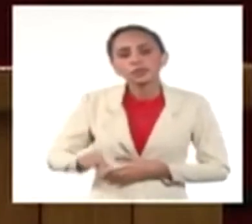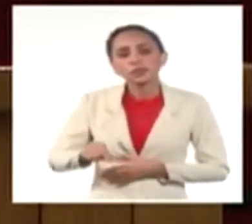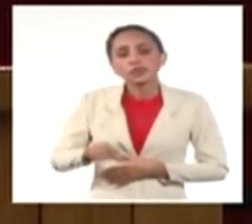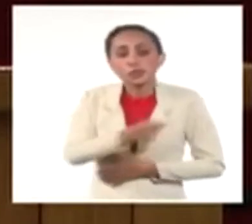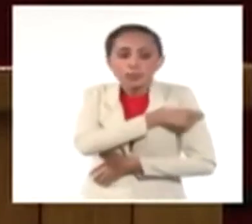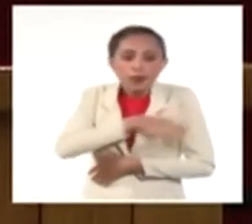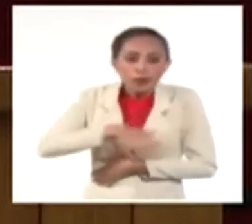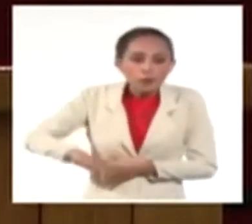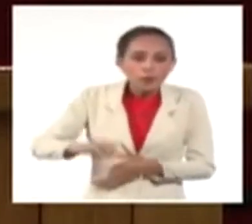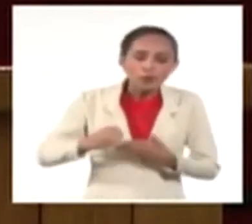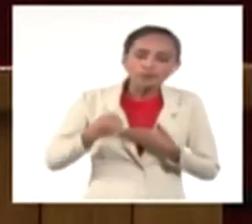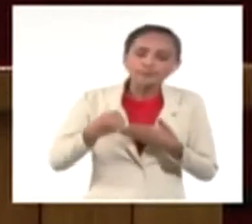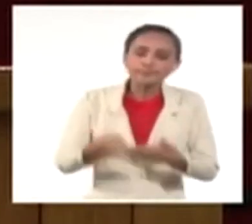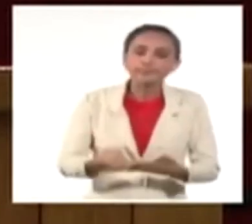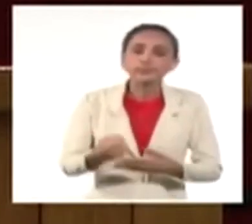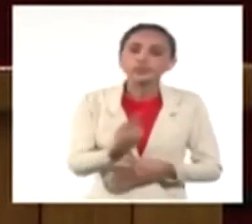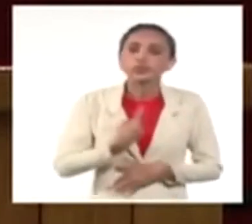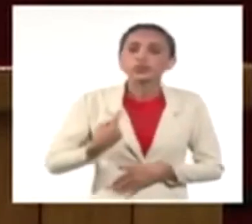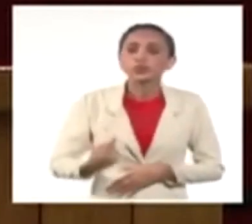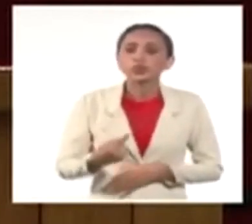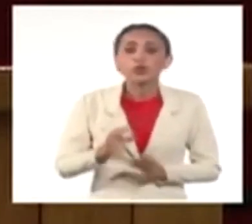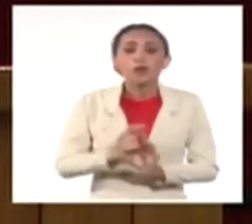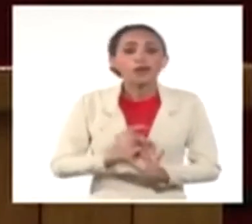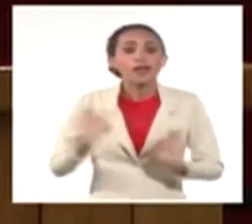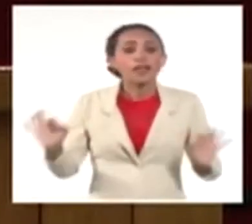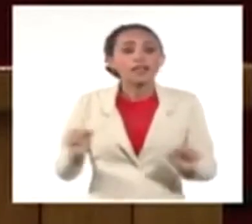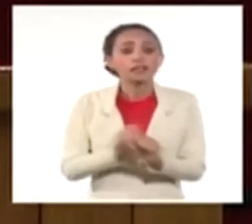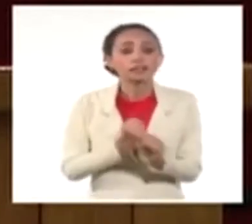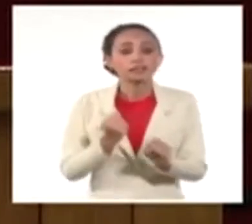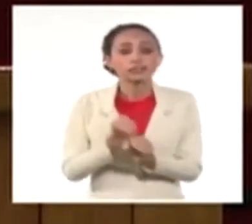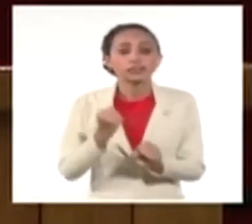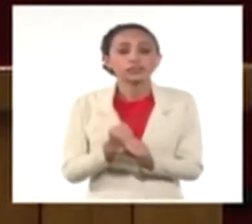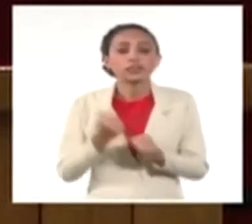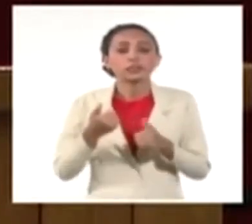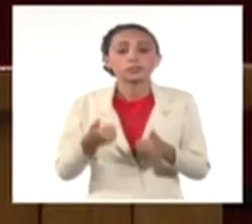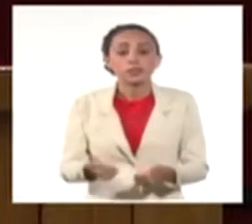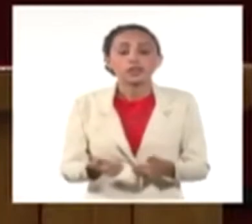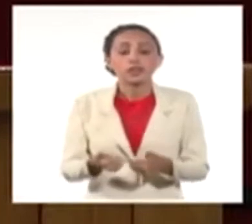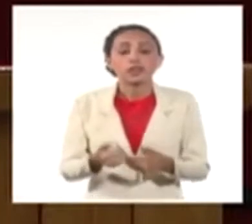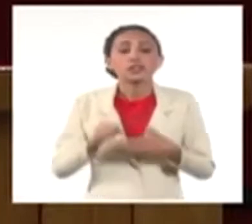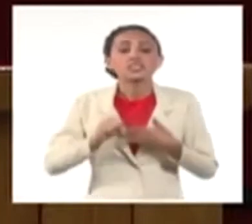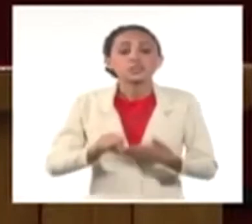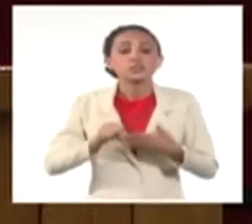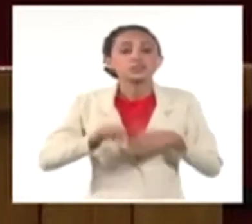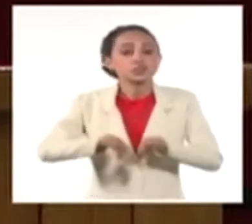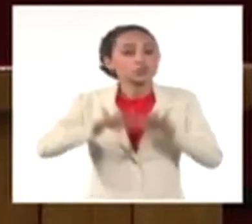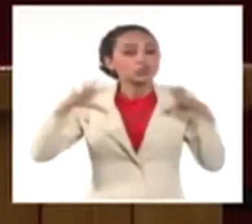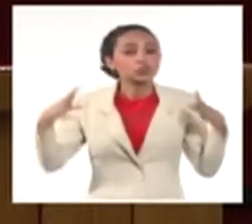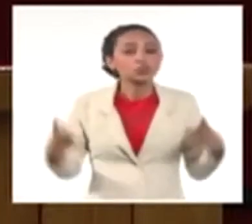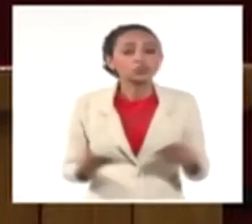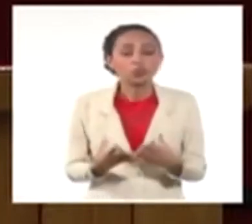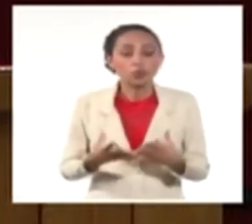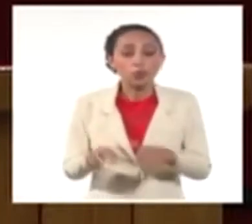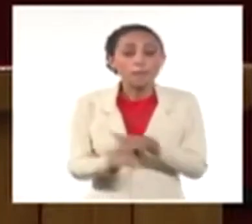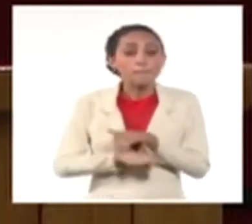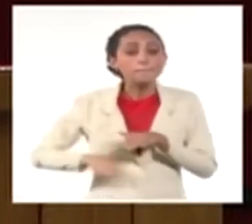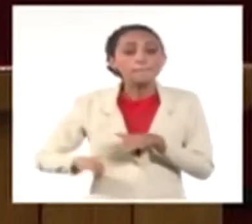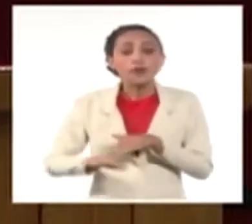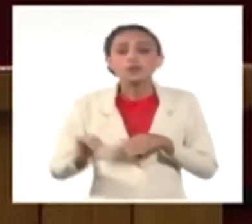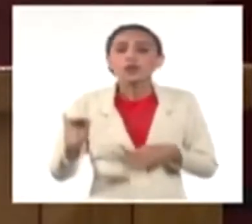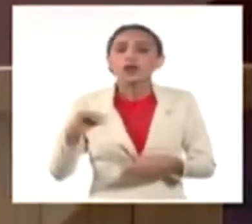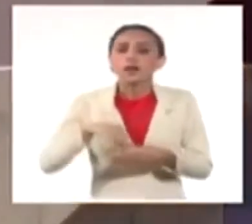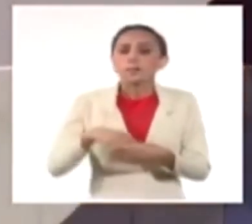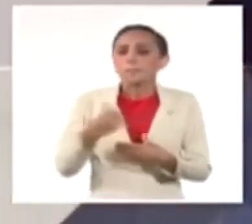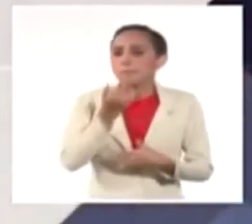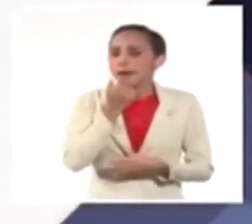población, garantizar calidad y eficacia en la prestación de todos los servicios básicos, incrementar los